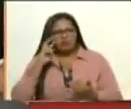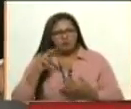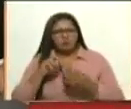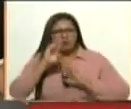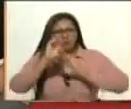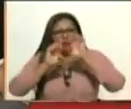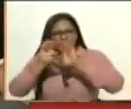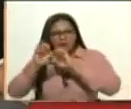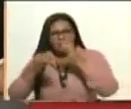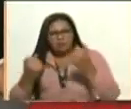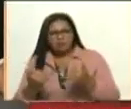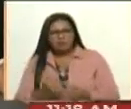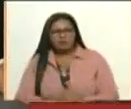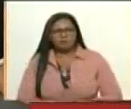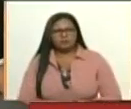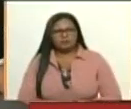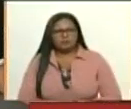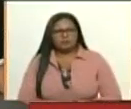evaluar las